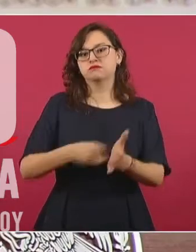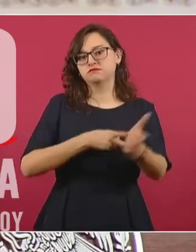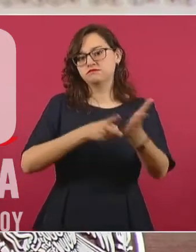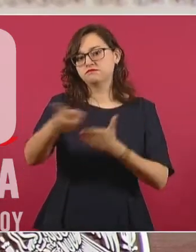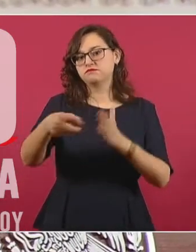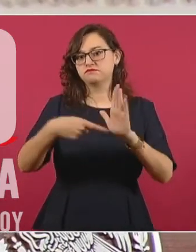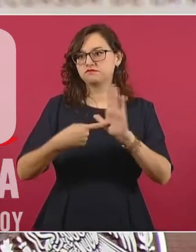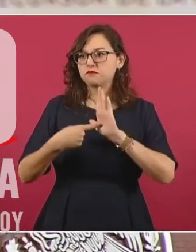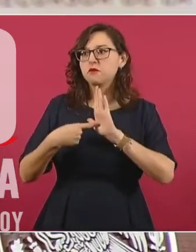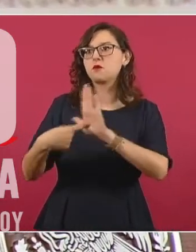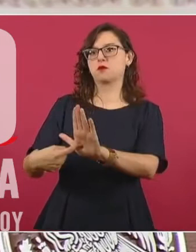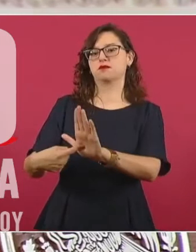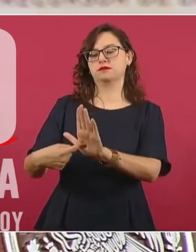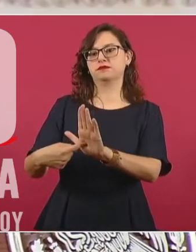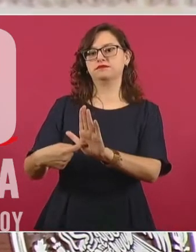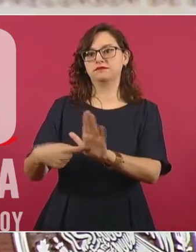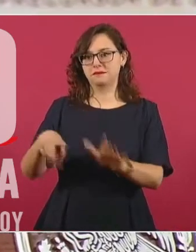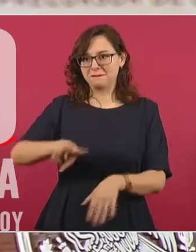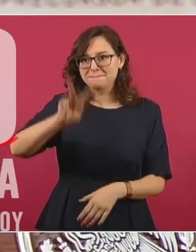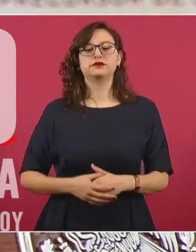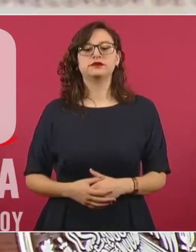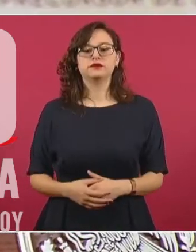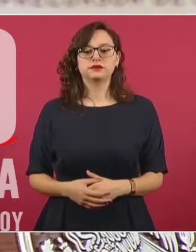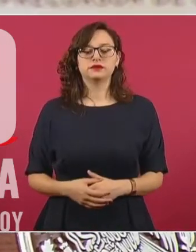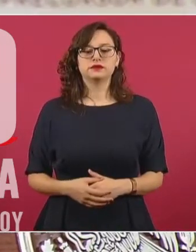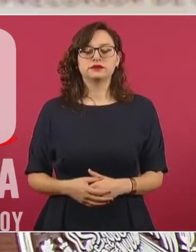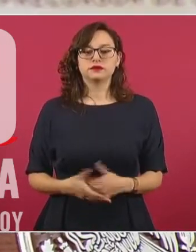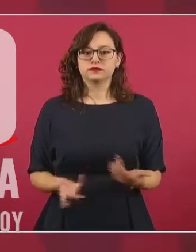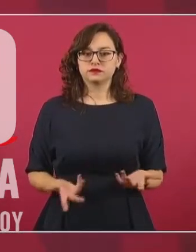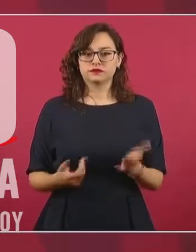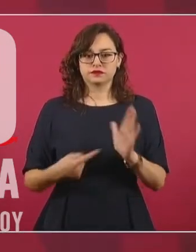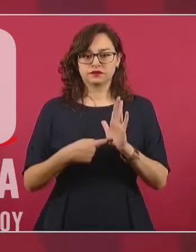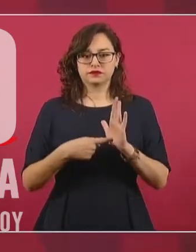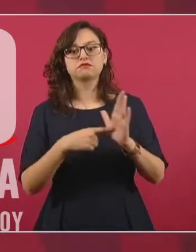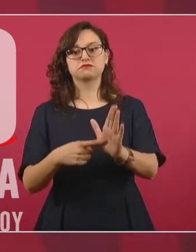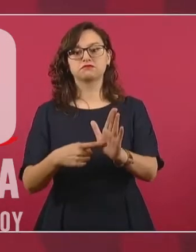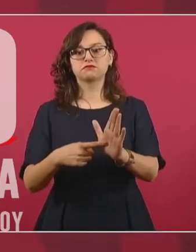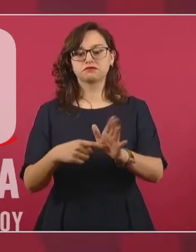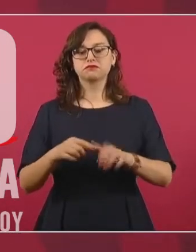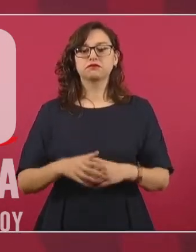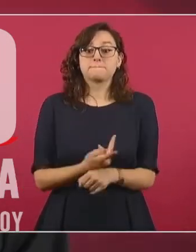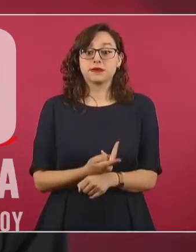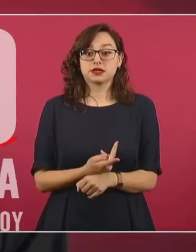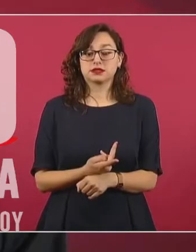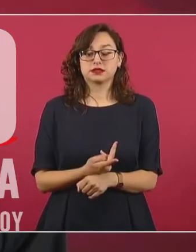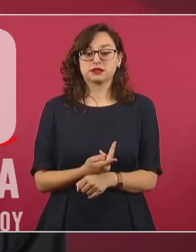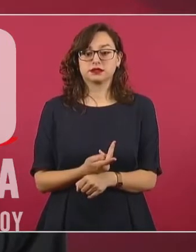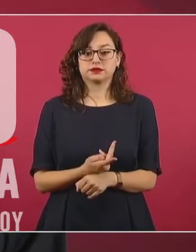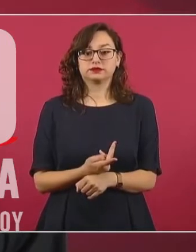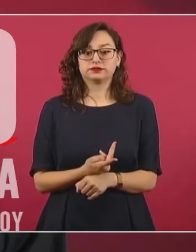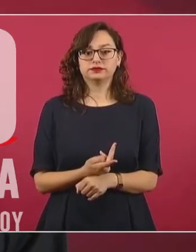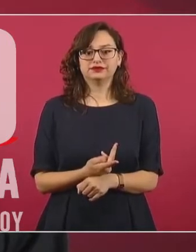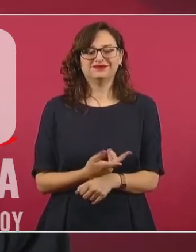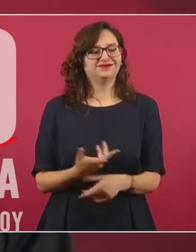una información veraz, apegada a la realidad, porque